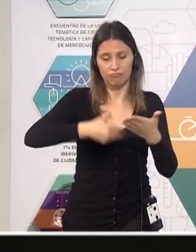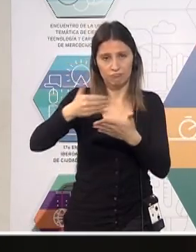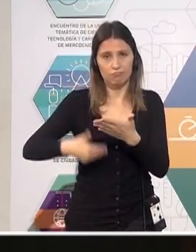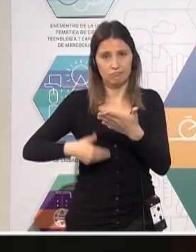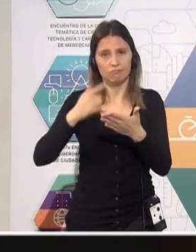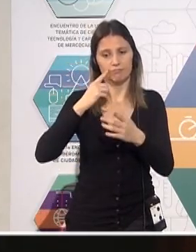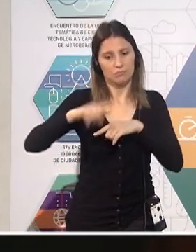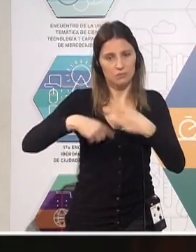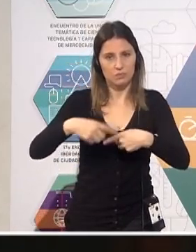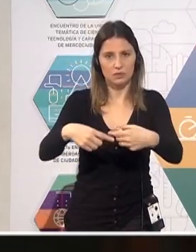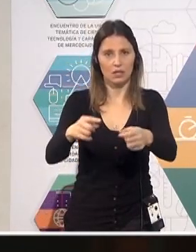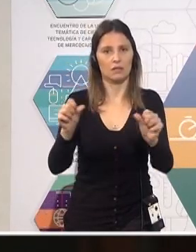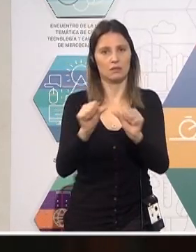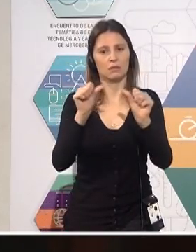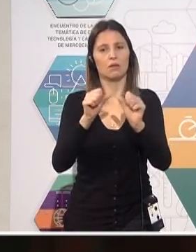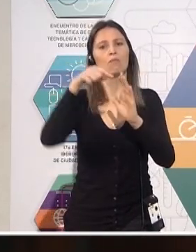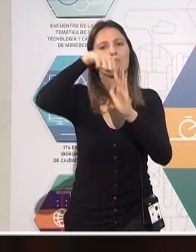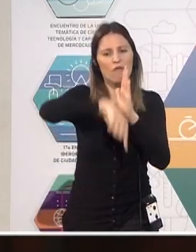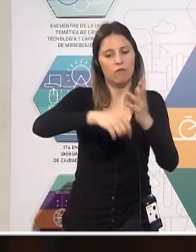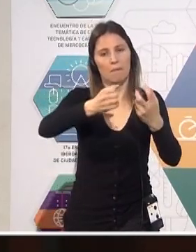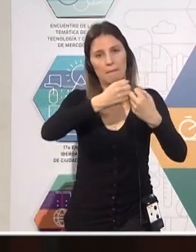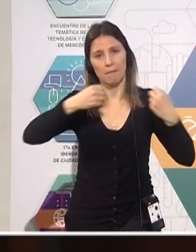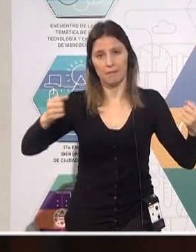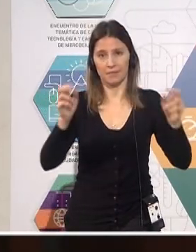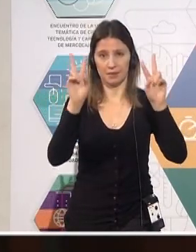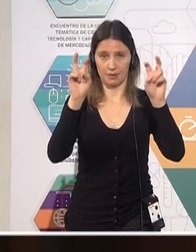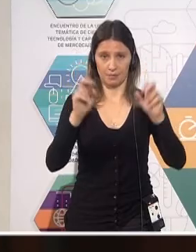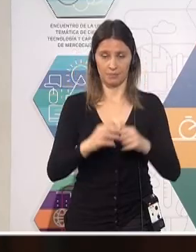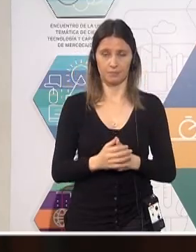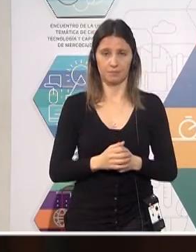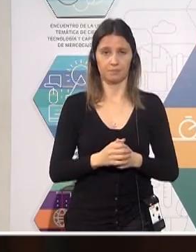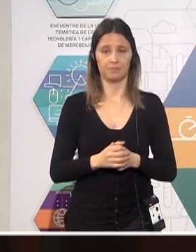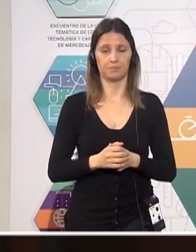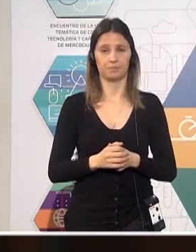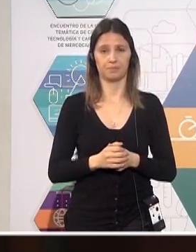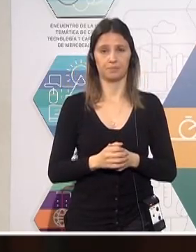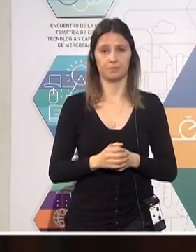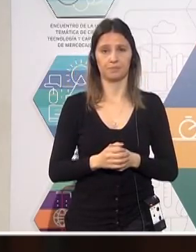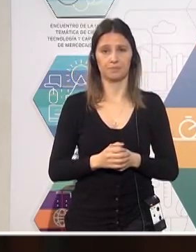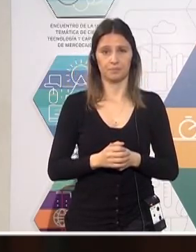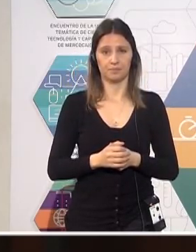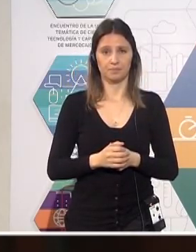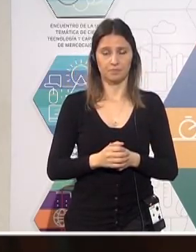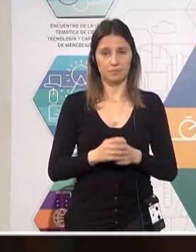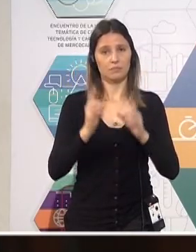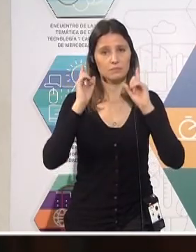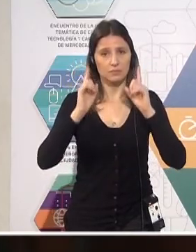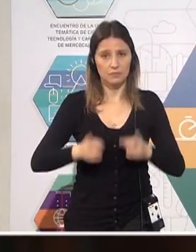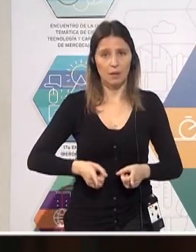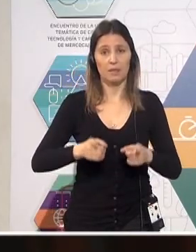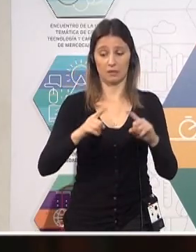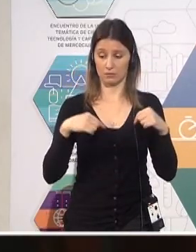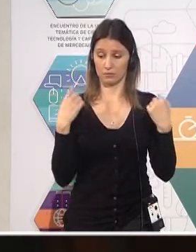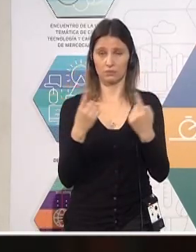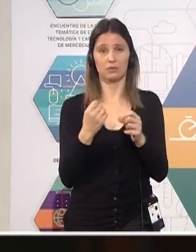seguir este ahondando en en este tipo de temas lo que también estamos